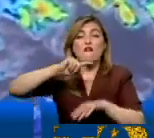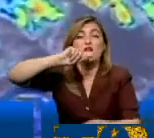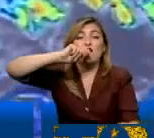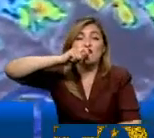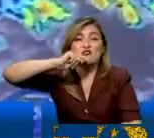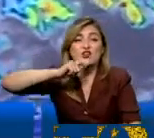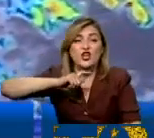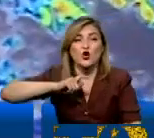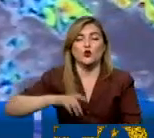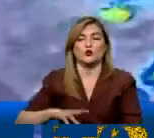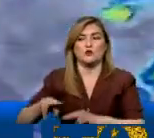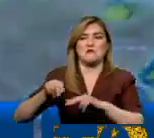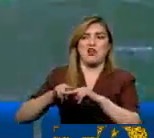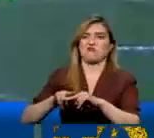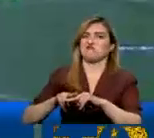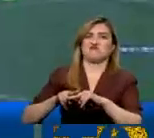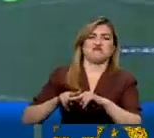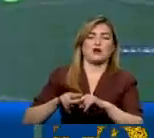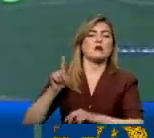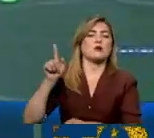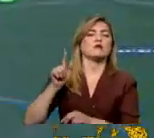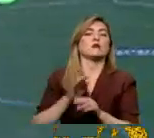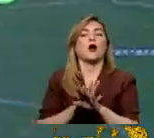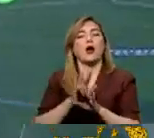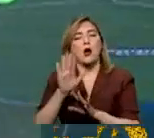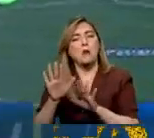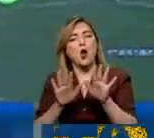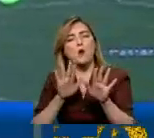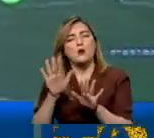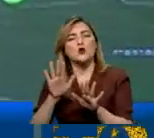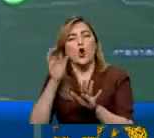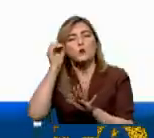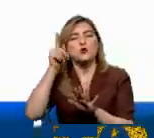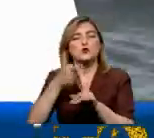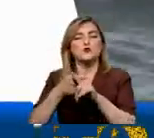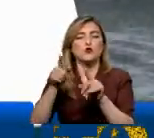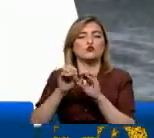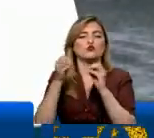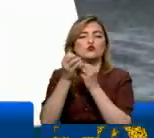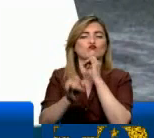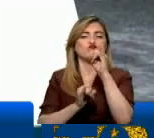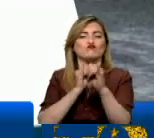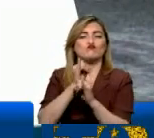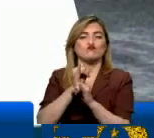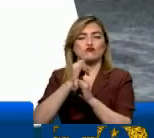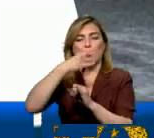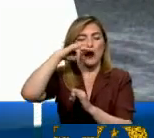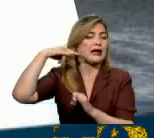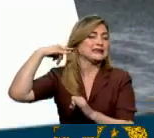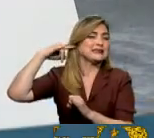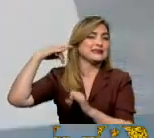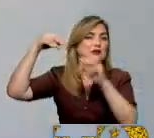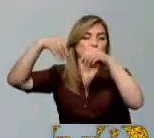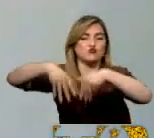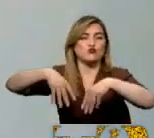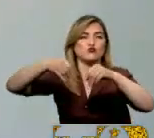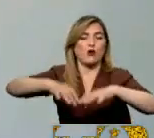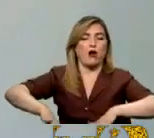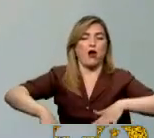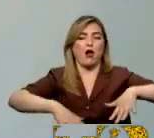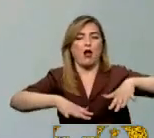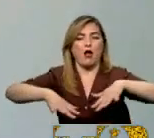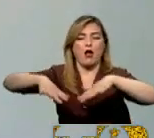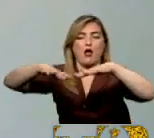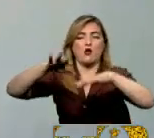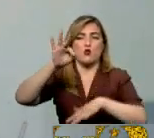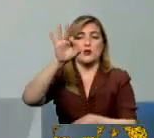las predicciones de organismos internacionales, se prevé la continuación de La Niña con un 95% de probabilidad. Más pegados